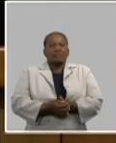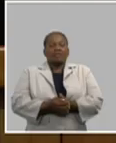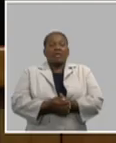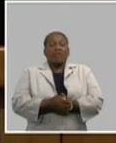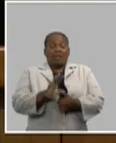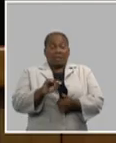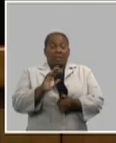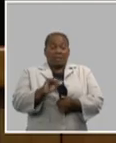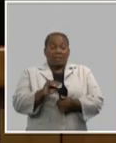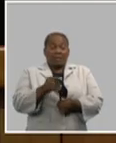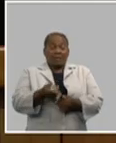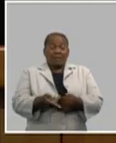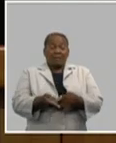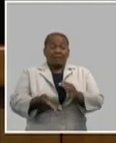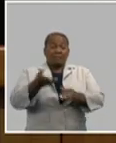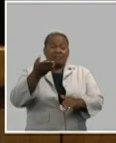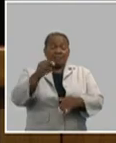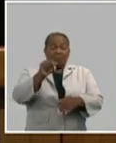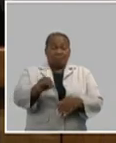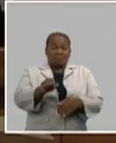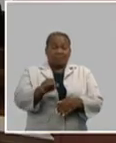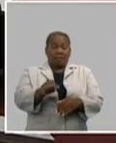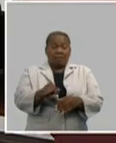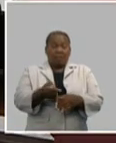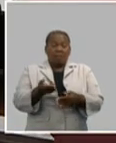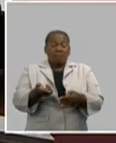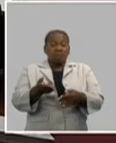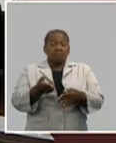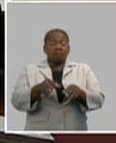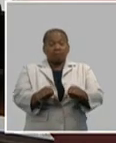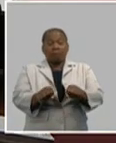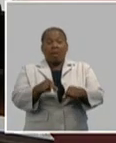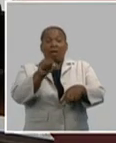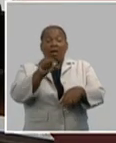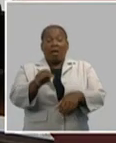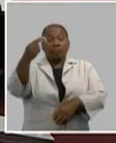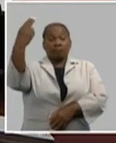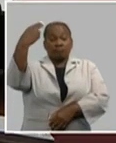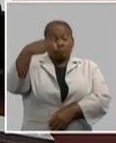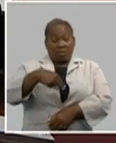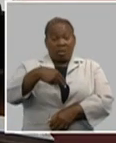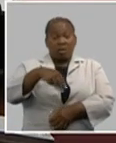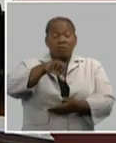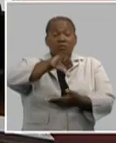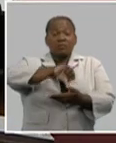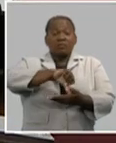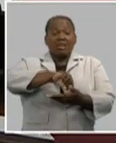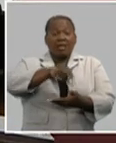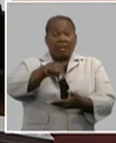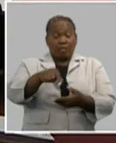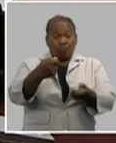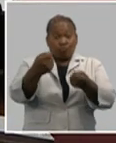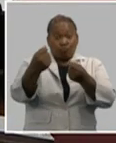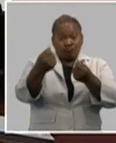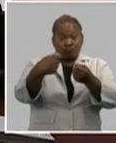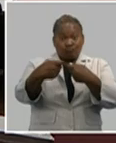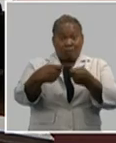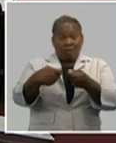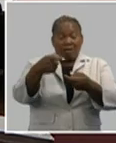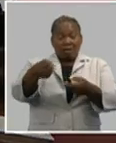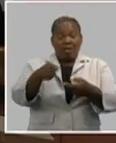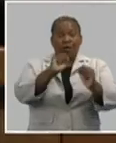interdependiente y crecientemente sujeta al dictado de los centros financieros de poder que se controlan